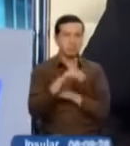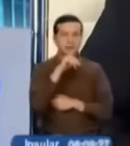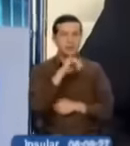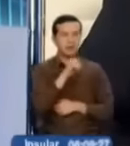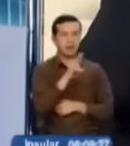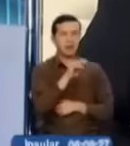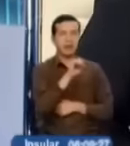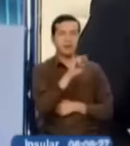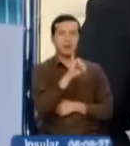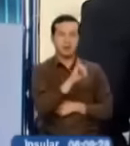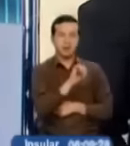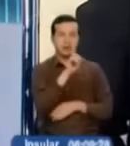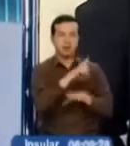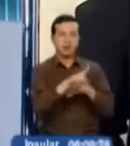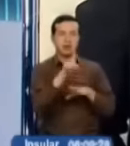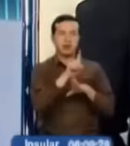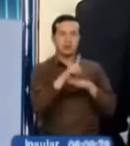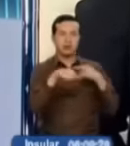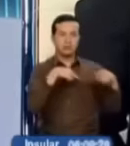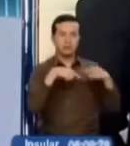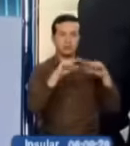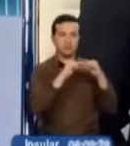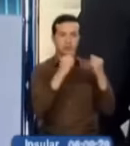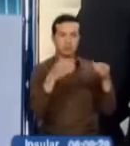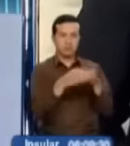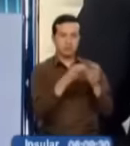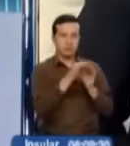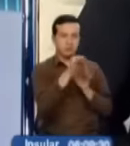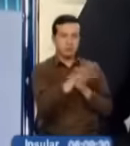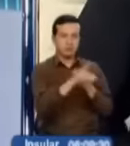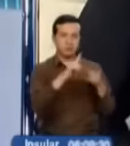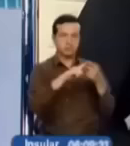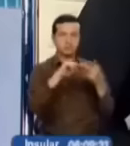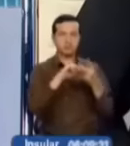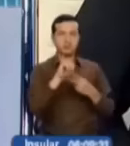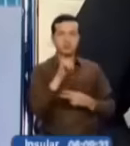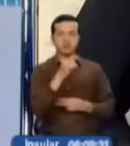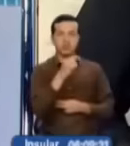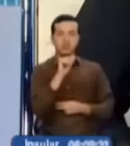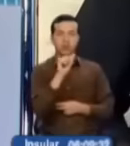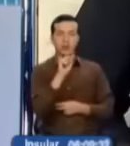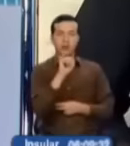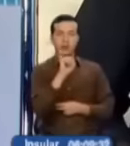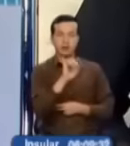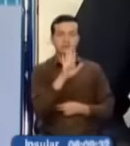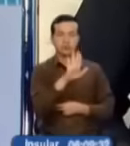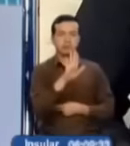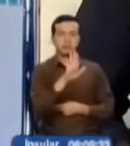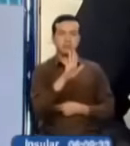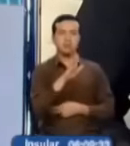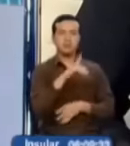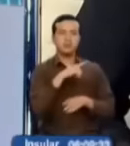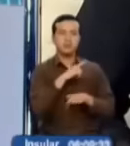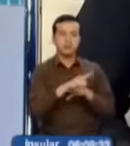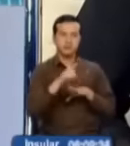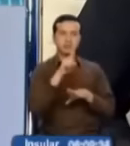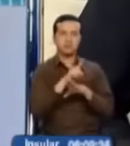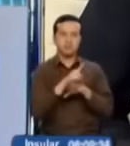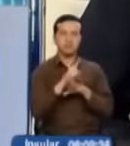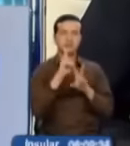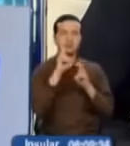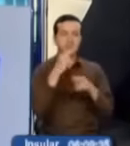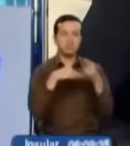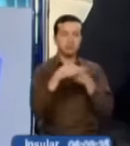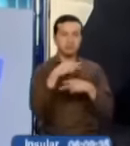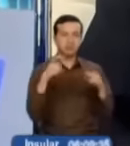Javier Baca, director ejecutivo de la Red Financiera Rural, y Giovanni Cardoso, director general de la Corporación Nacional de Finanzas Populares